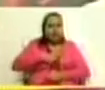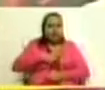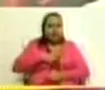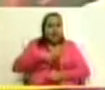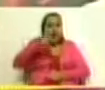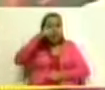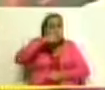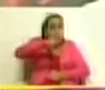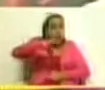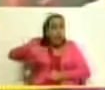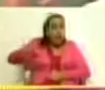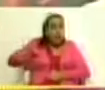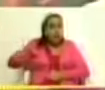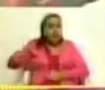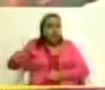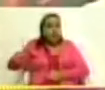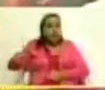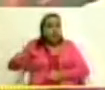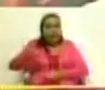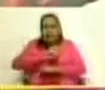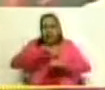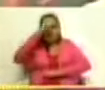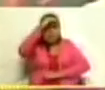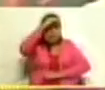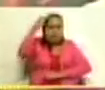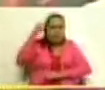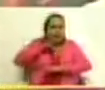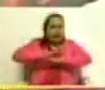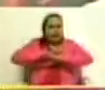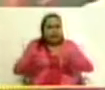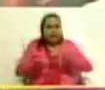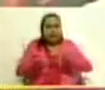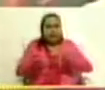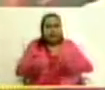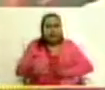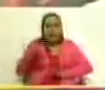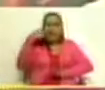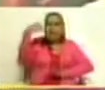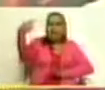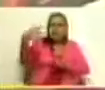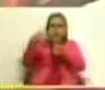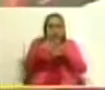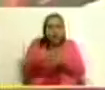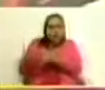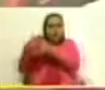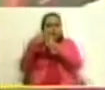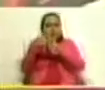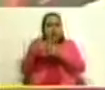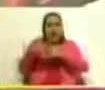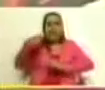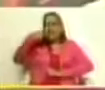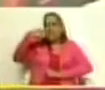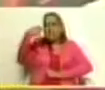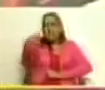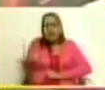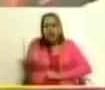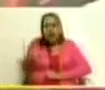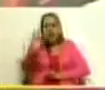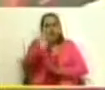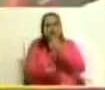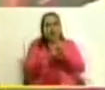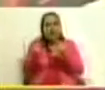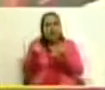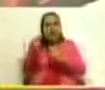pueblo hastiado diciéndole al imperialismo, diciéndole al Fondo